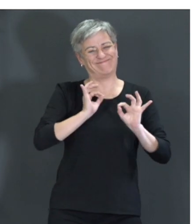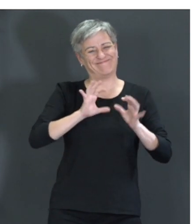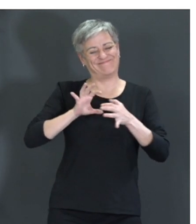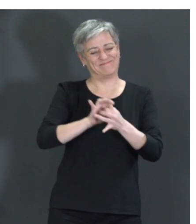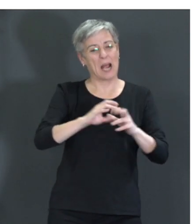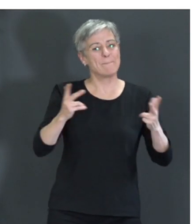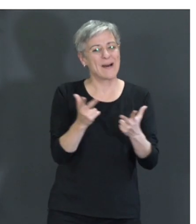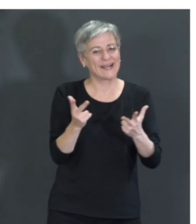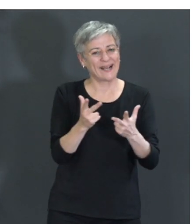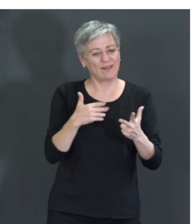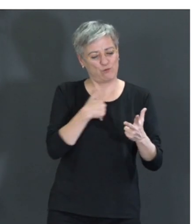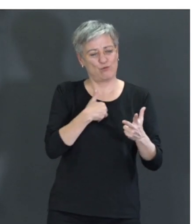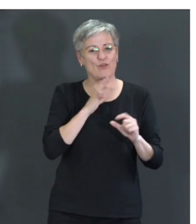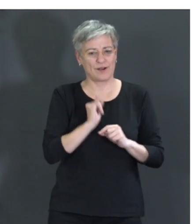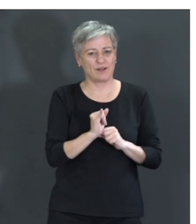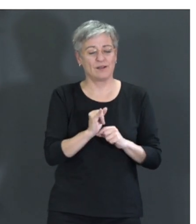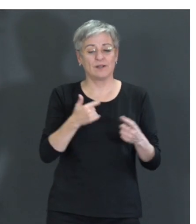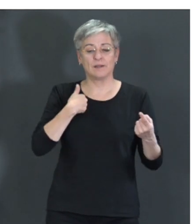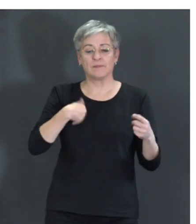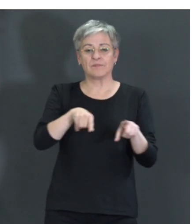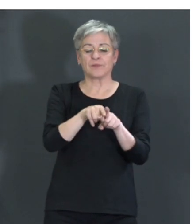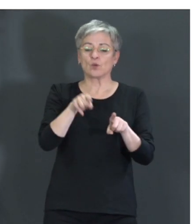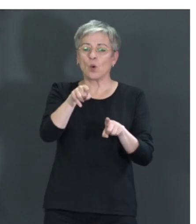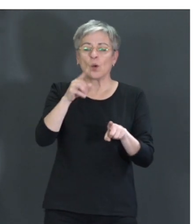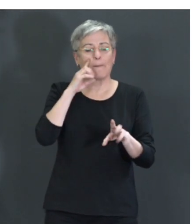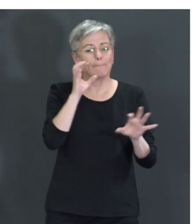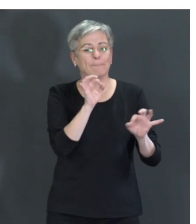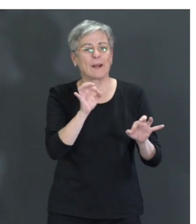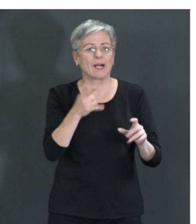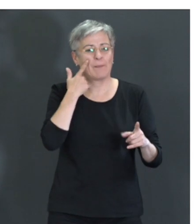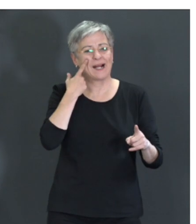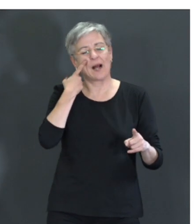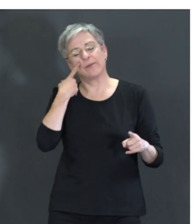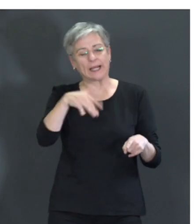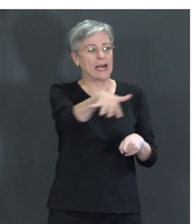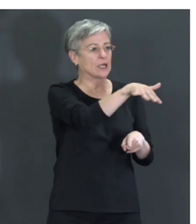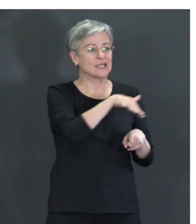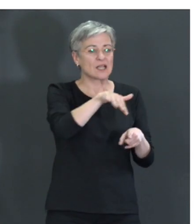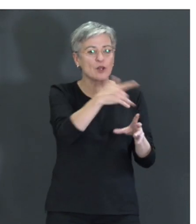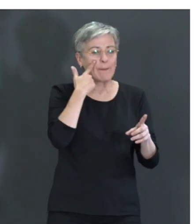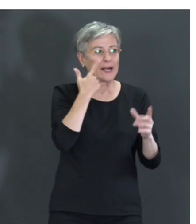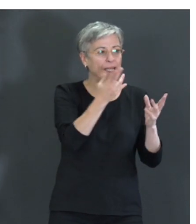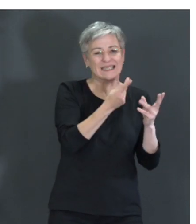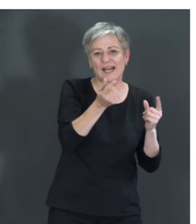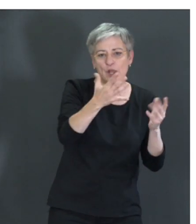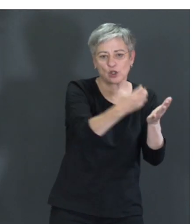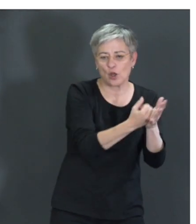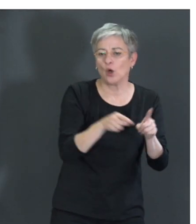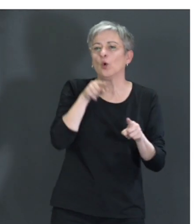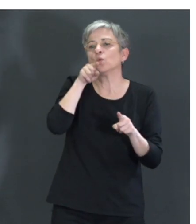pues tú te ocuparás de hacer el barrido de esta zona y ver que no quede nadie. Tú te